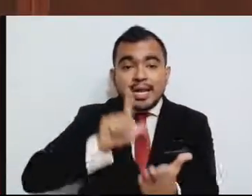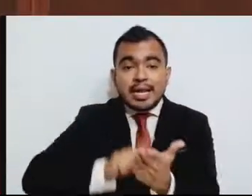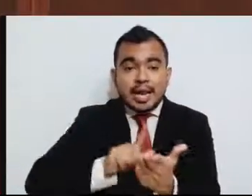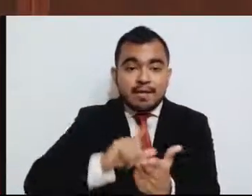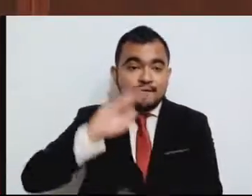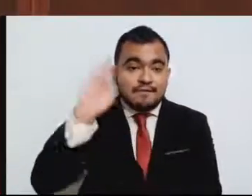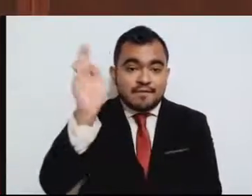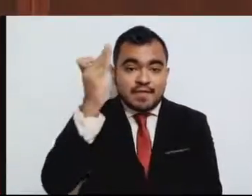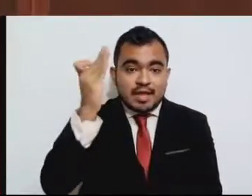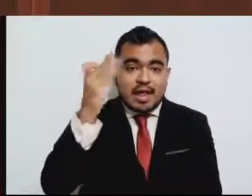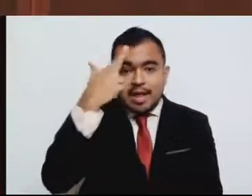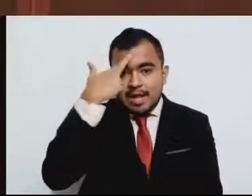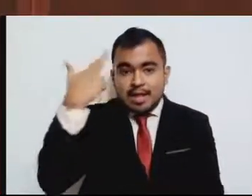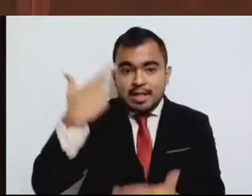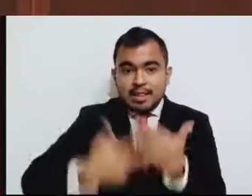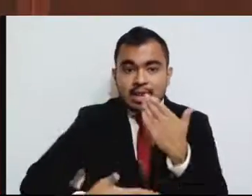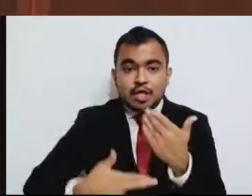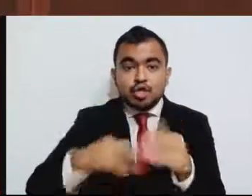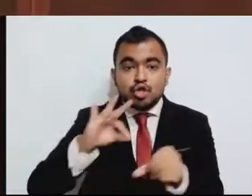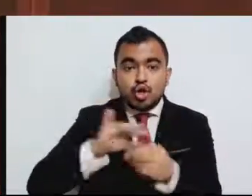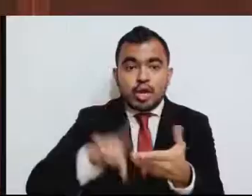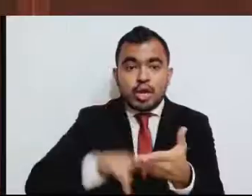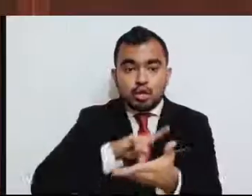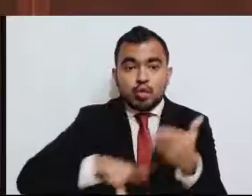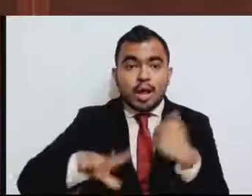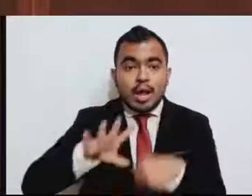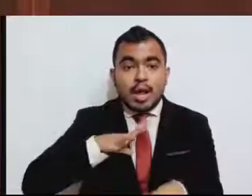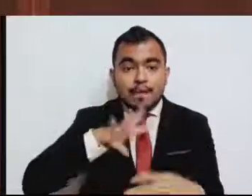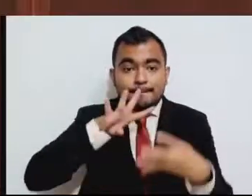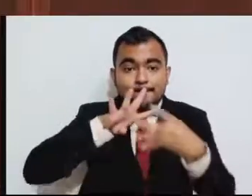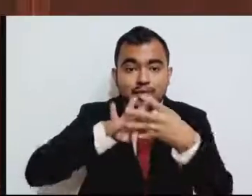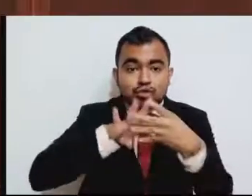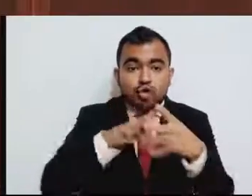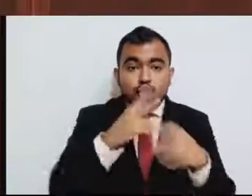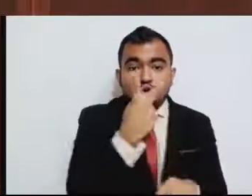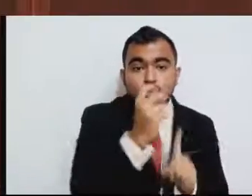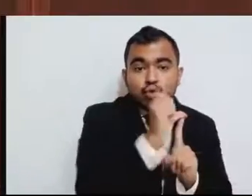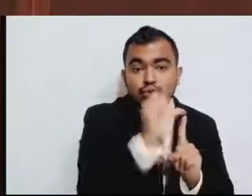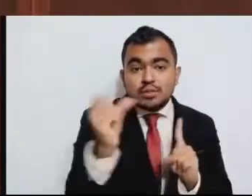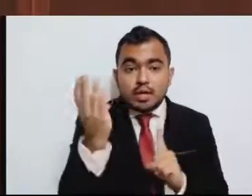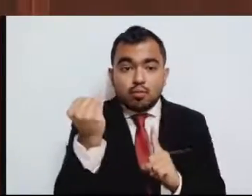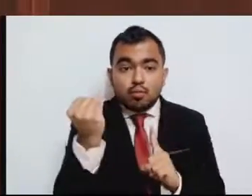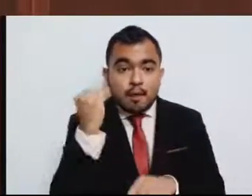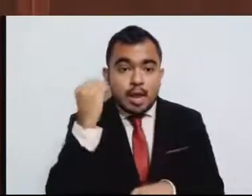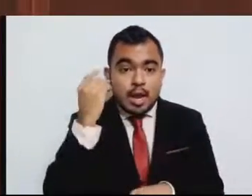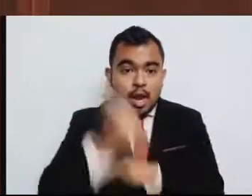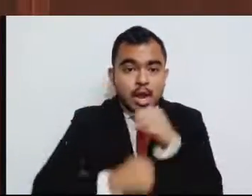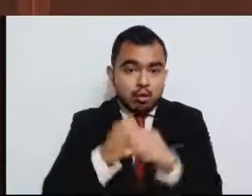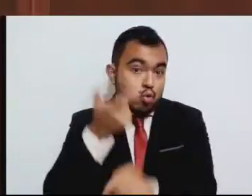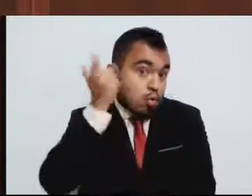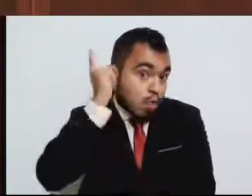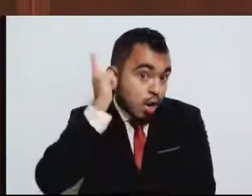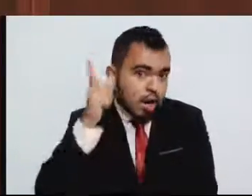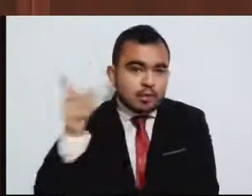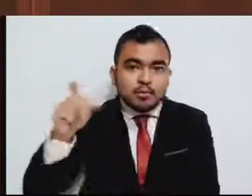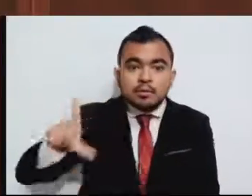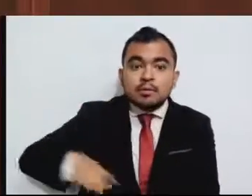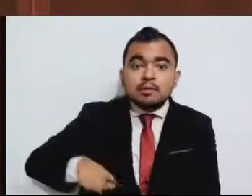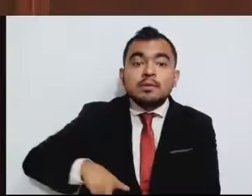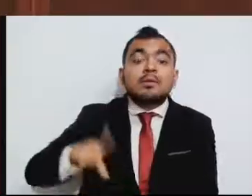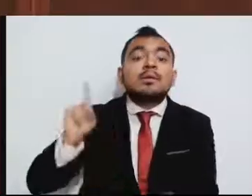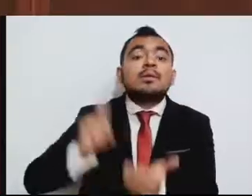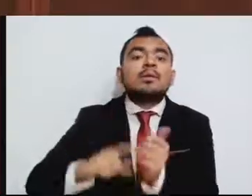establece una sanción de prisión de 2 a 9 años y que ojalá se les cumpla al servidor público que condicione el